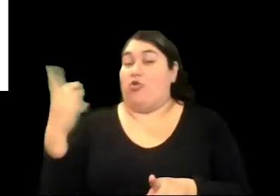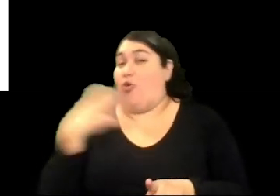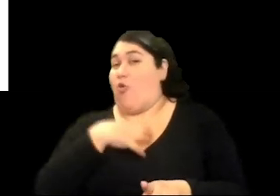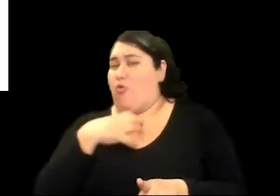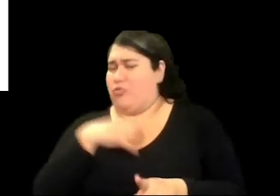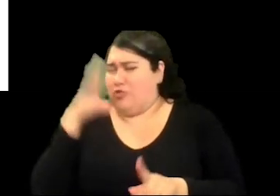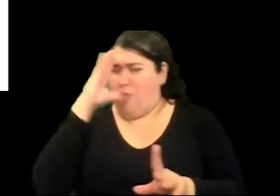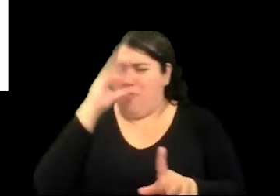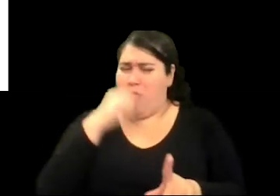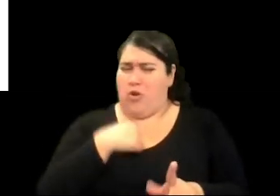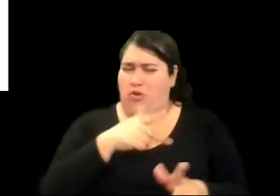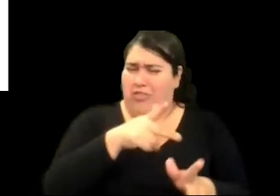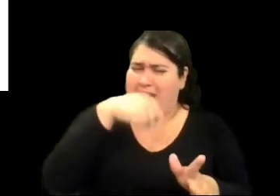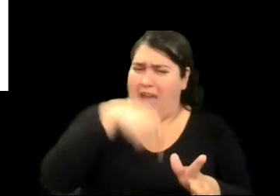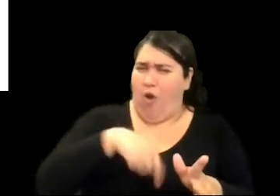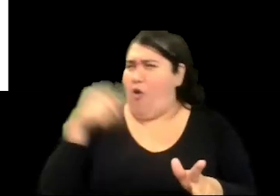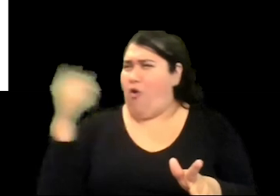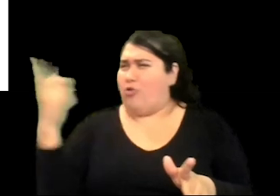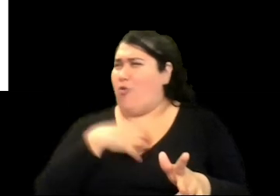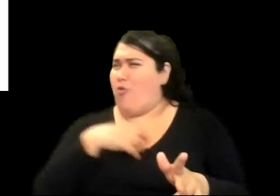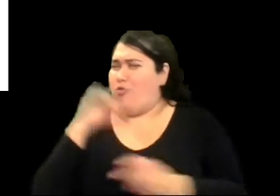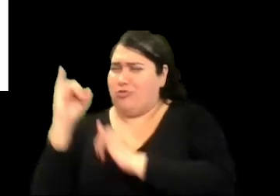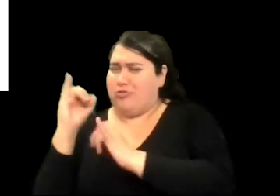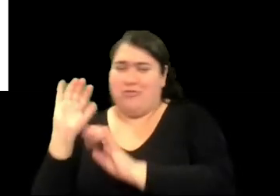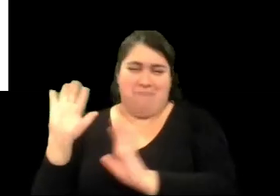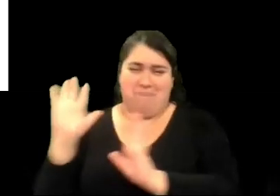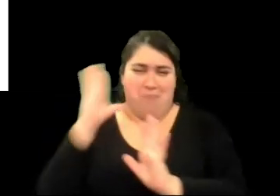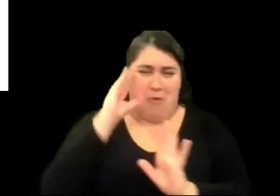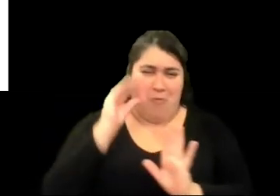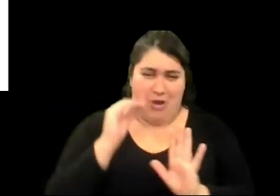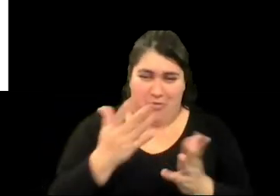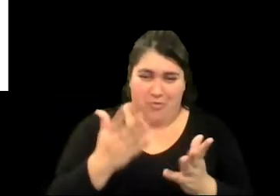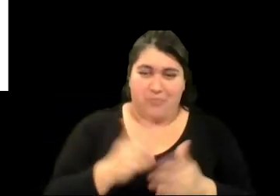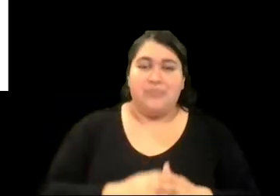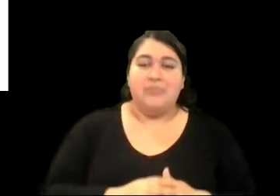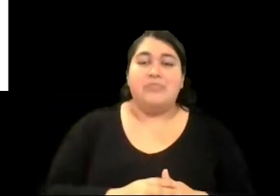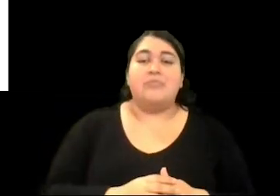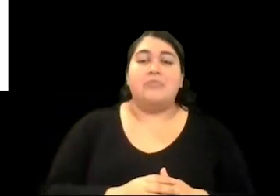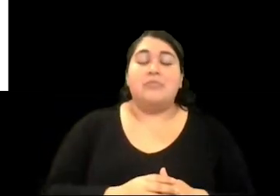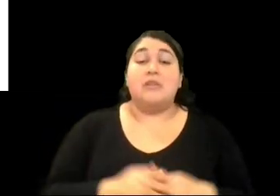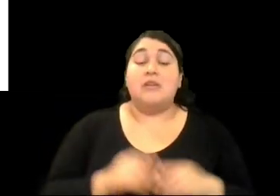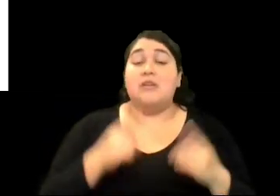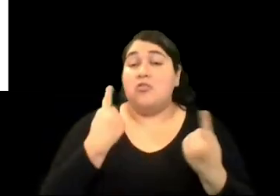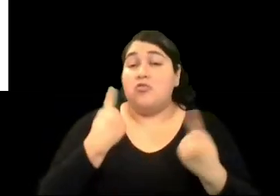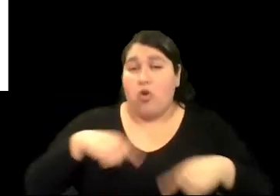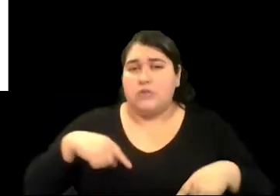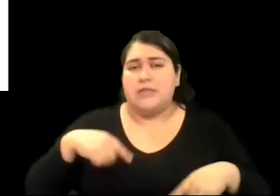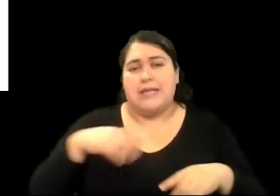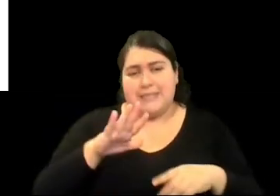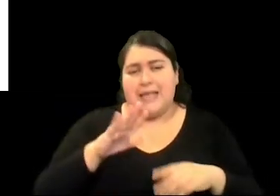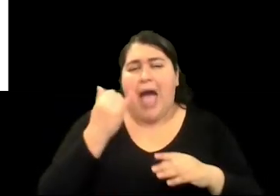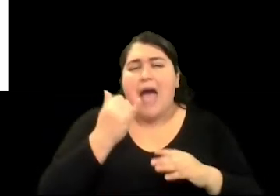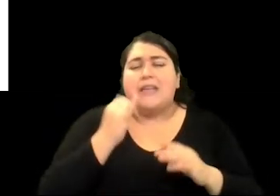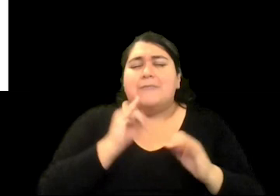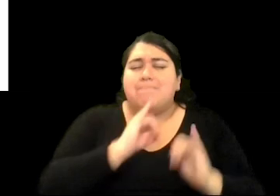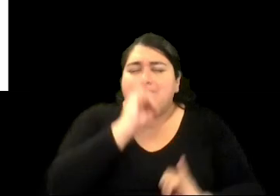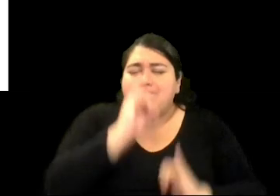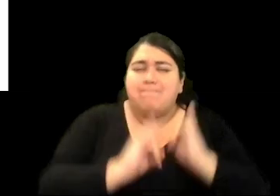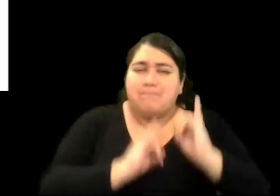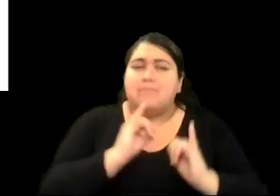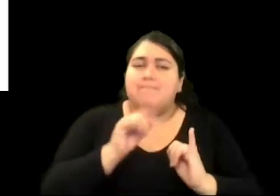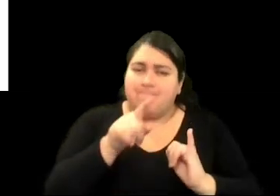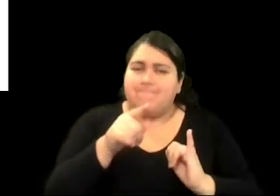o no. Por favor. Pero todas estas, hay muchas aclaraciones que yo los invito a que